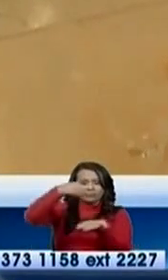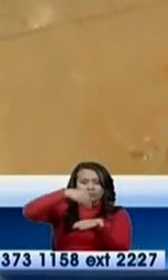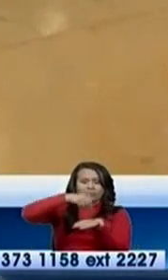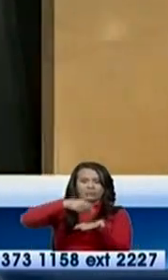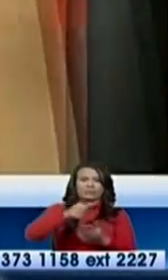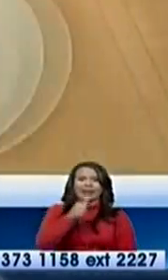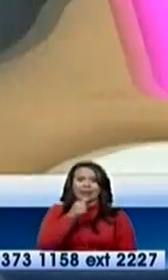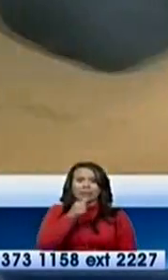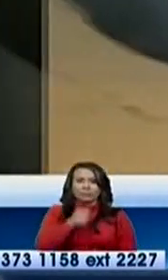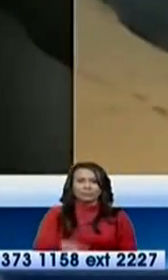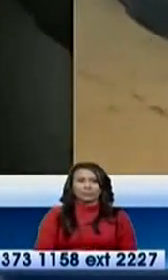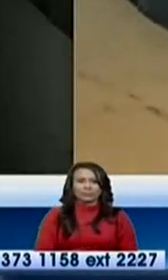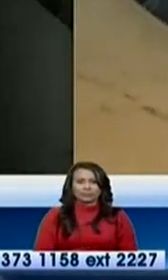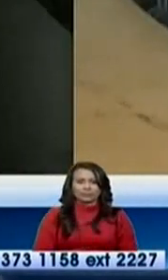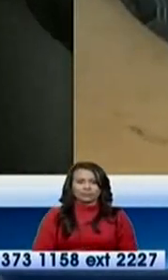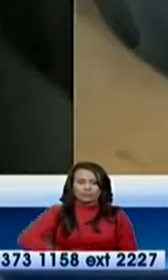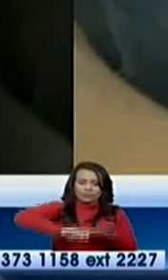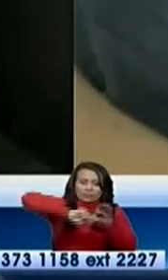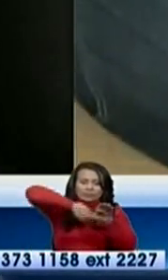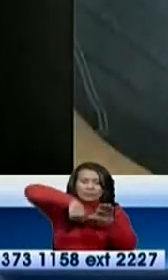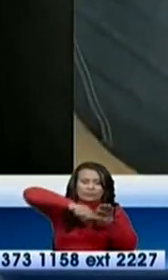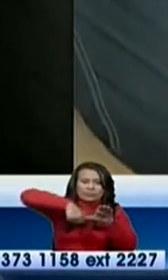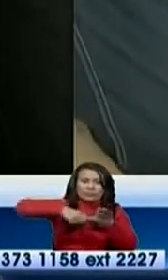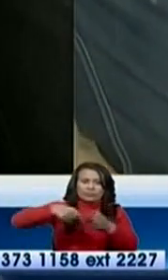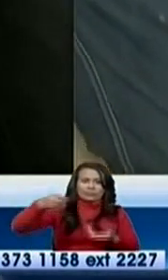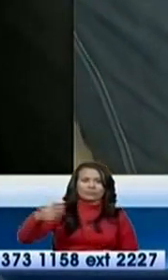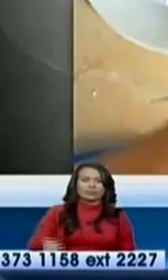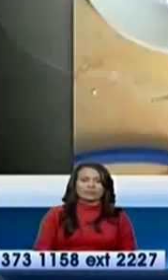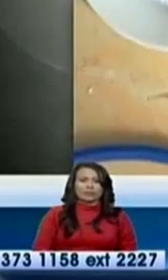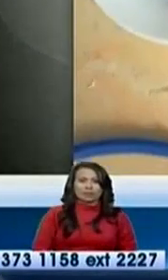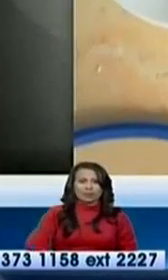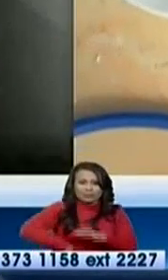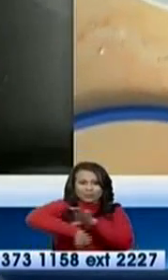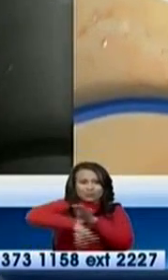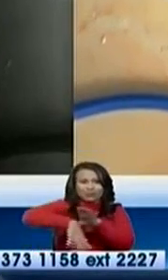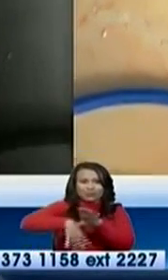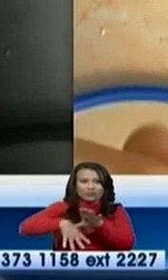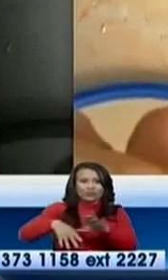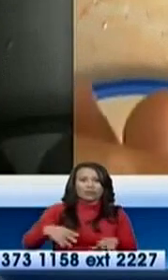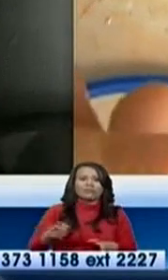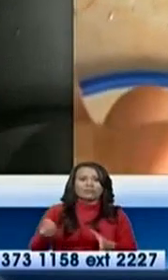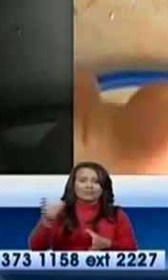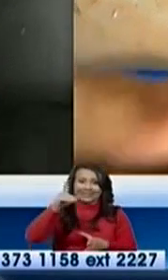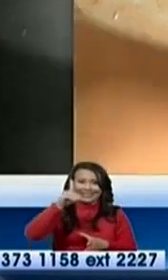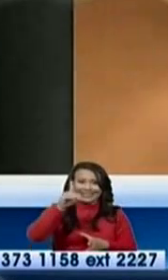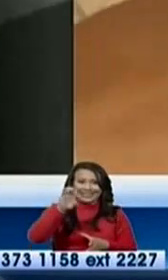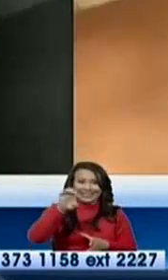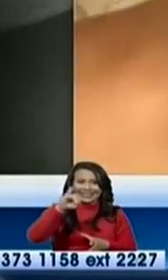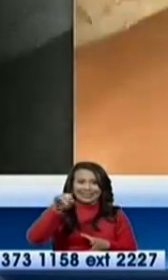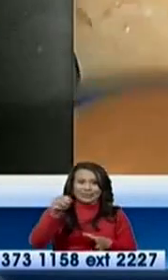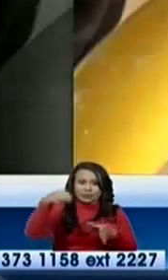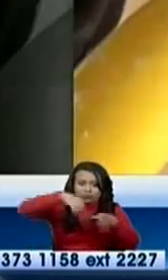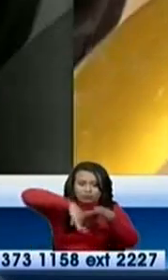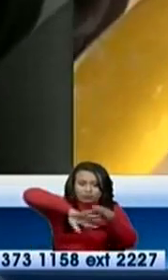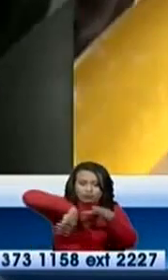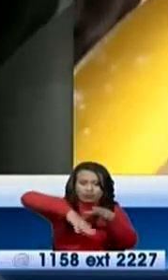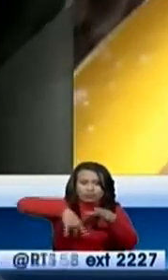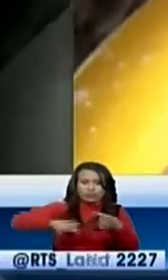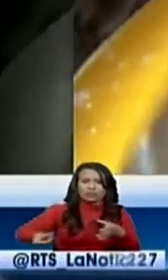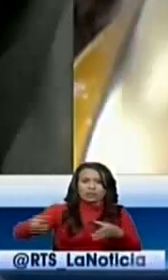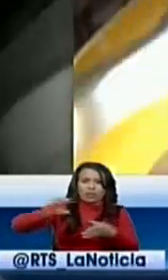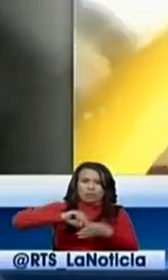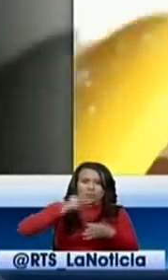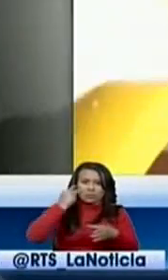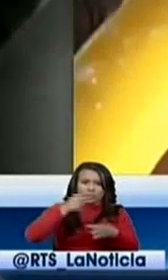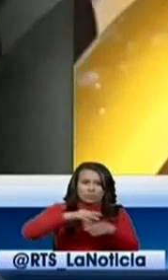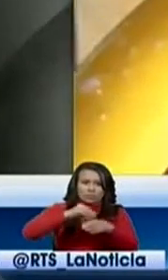poco de agua, la cual me permita corroborar en toda la extensión de la manguera. De esta manera